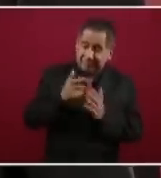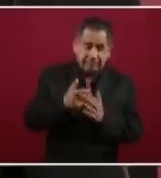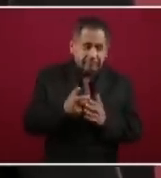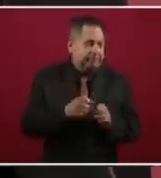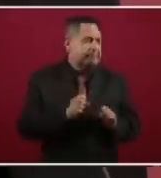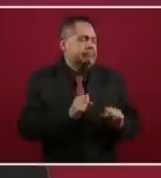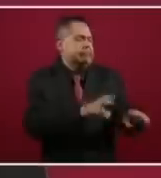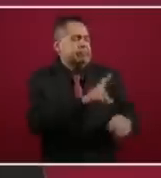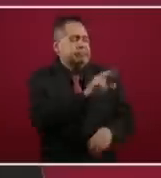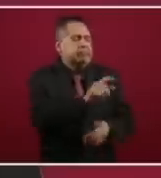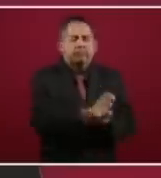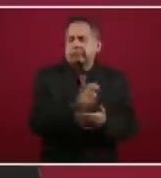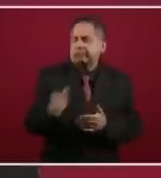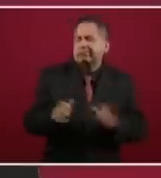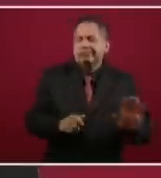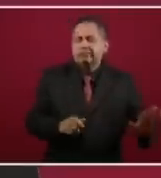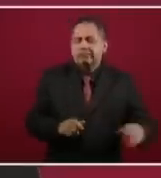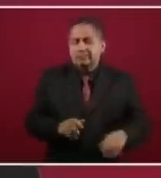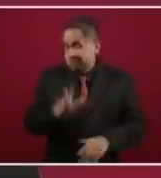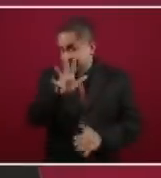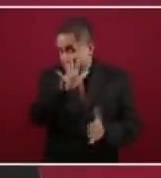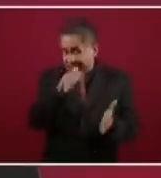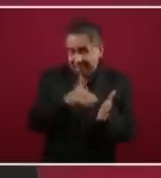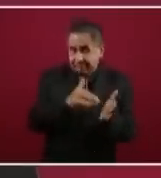de 5 mil millones de pesos,